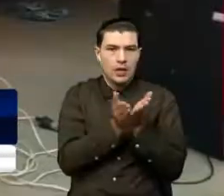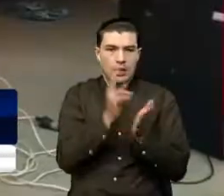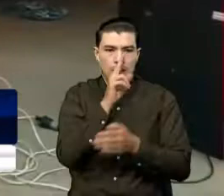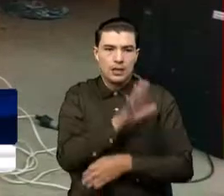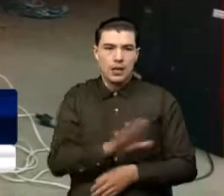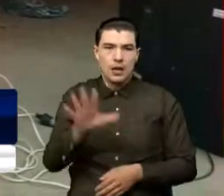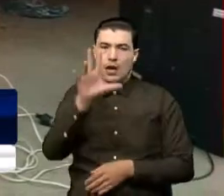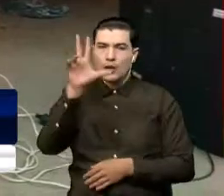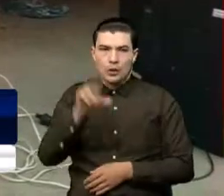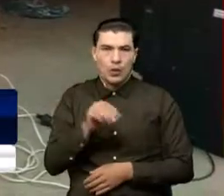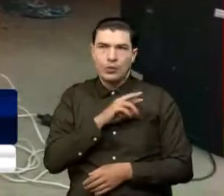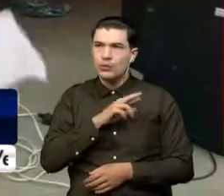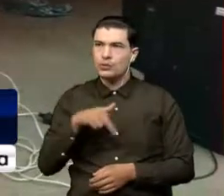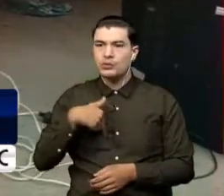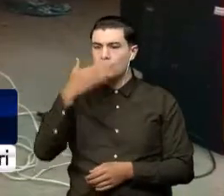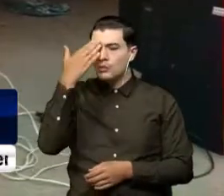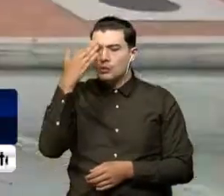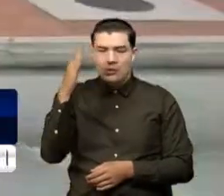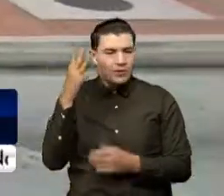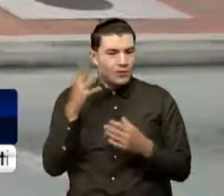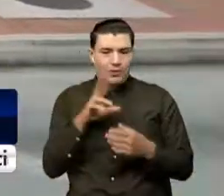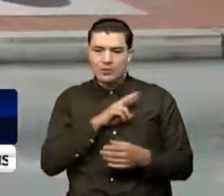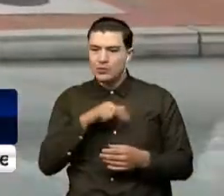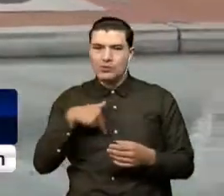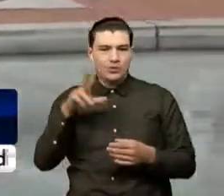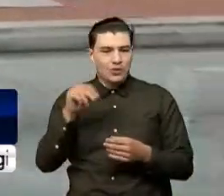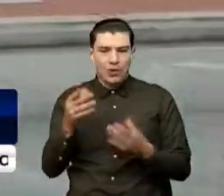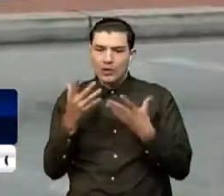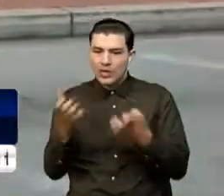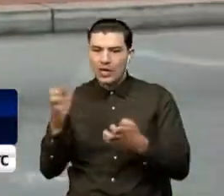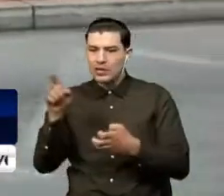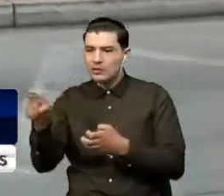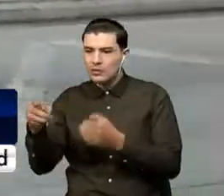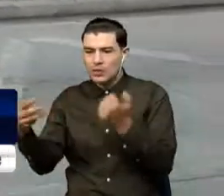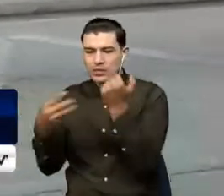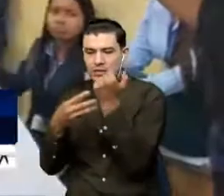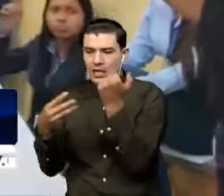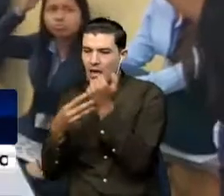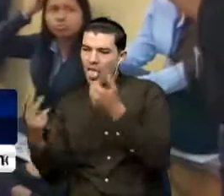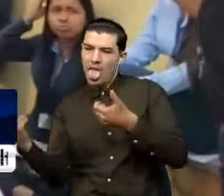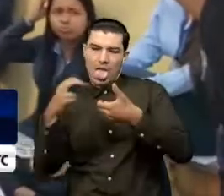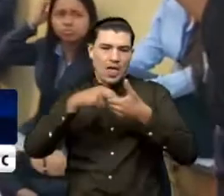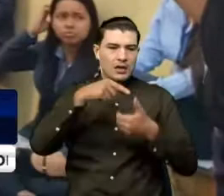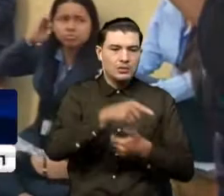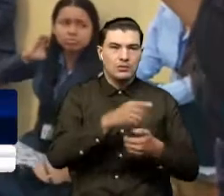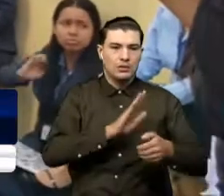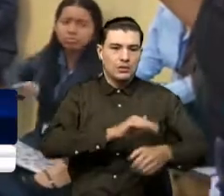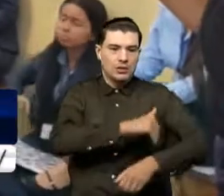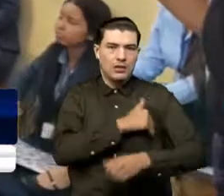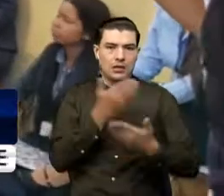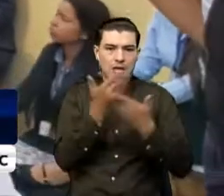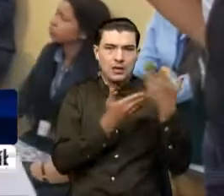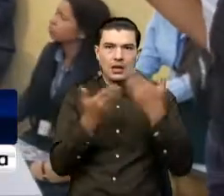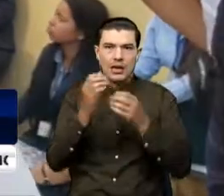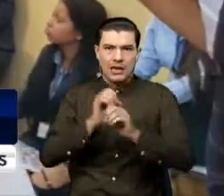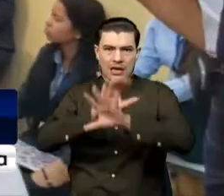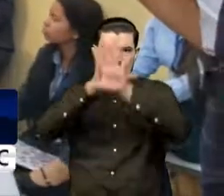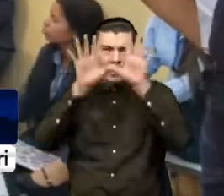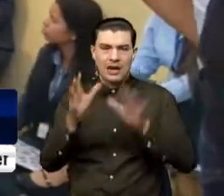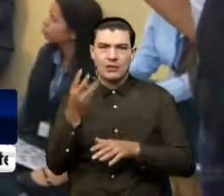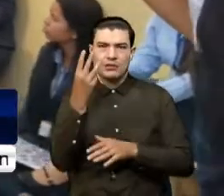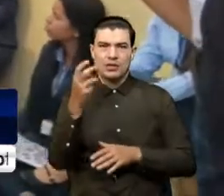porque sabemos los problemas que tienen ministerio ocasión nacional pero la comisión del gasto dice que pasemos allá claro andan detrás de la plata que llega a ser a